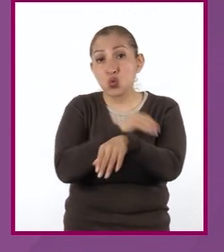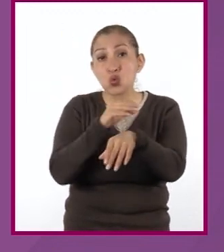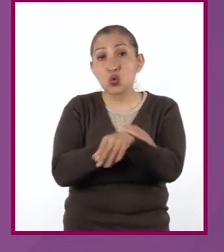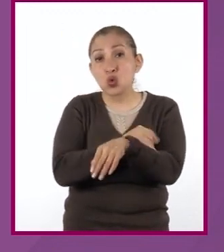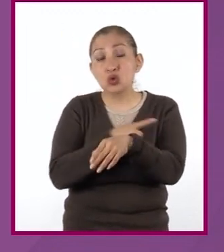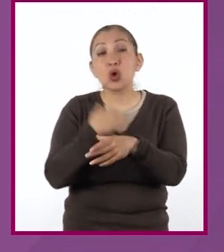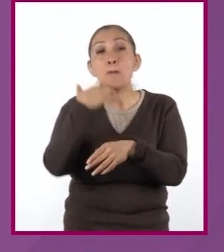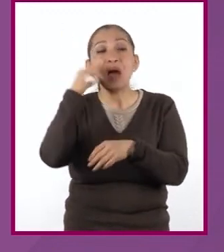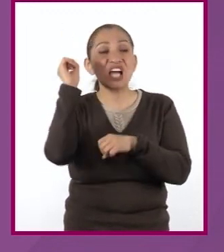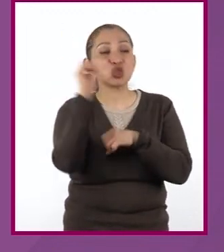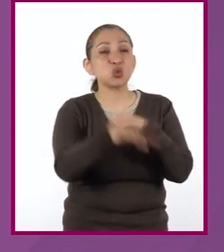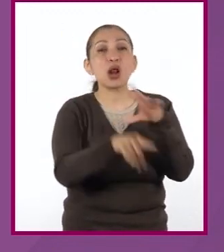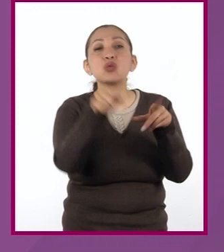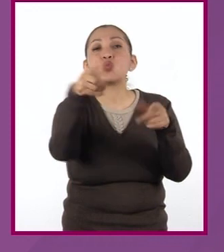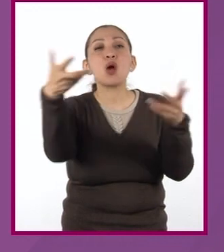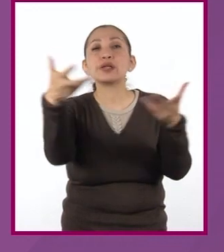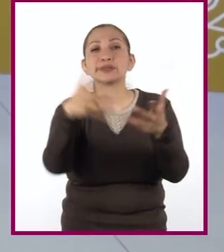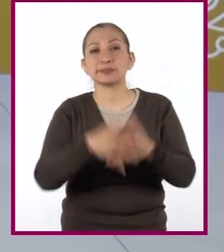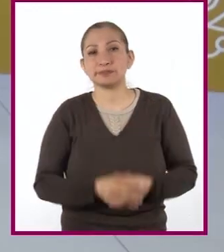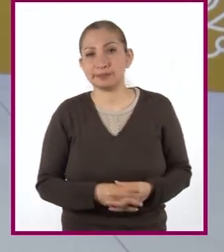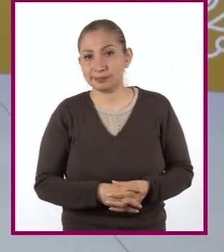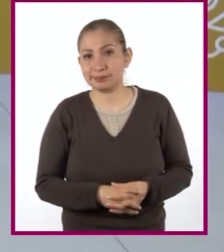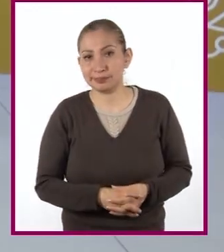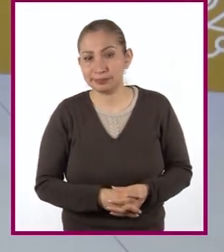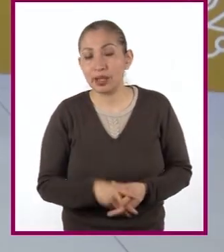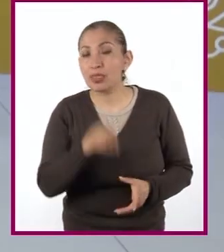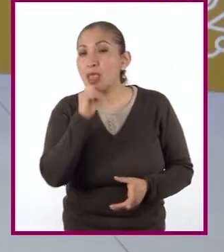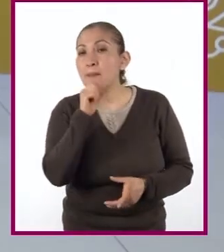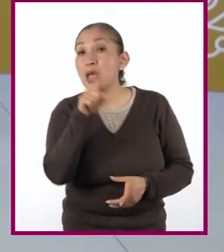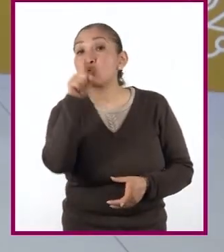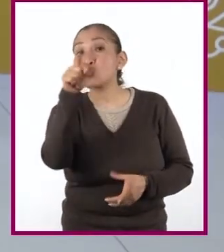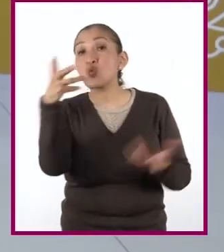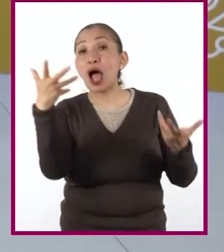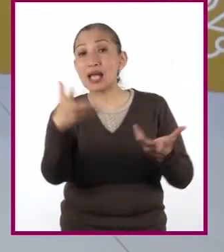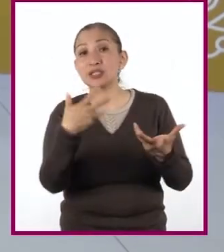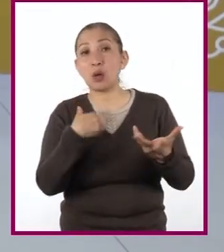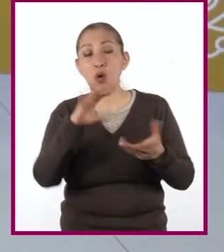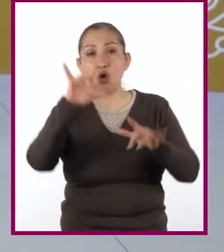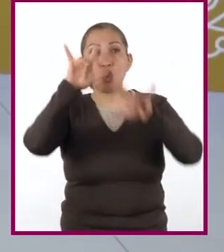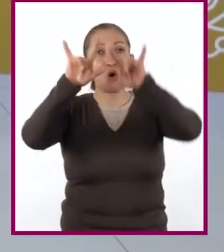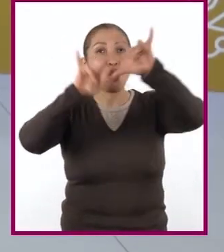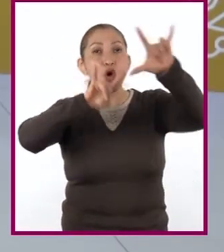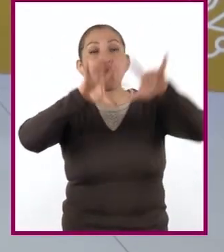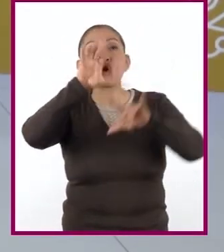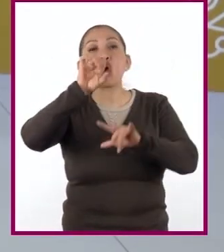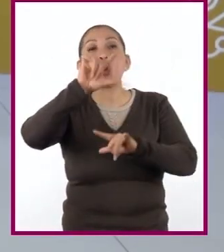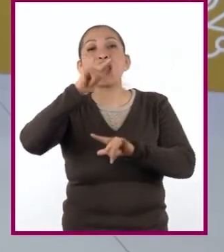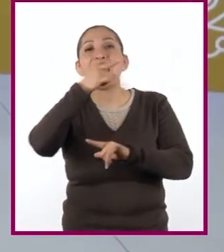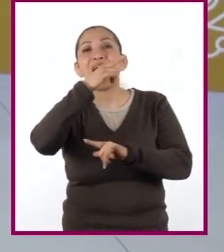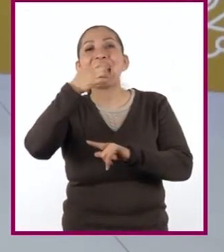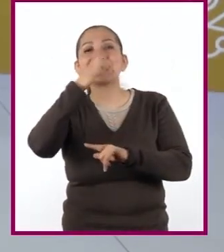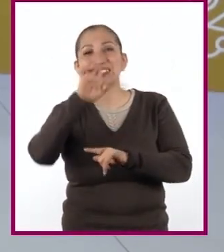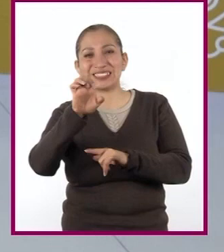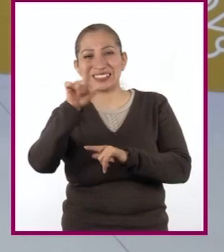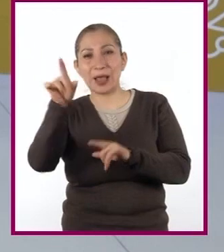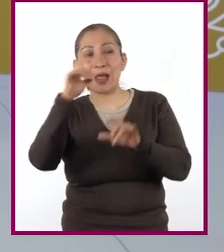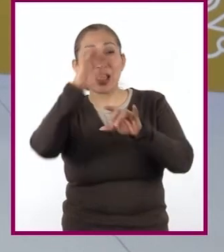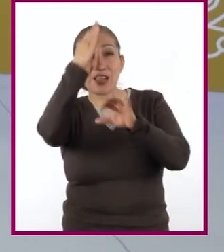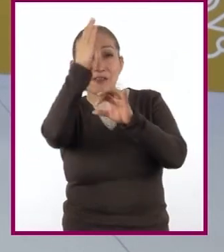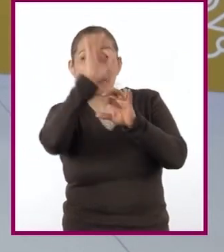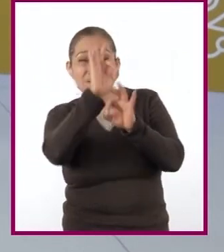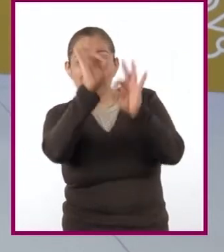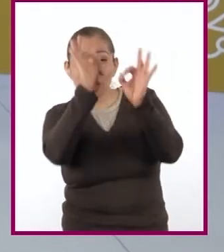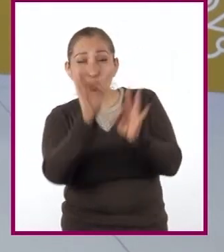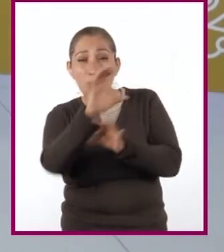cantidad de basura que producimos. También realicen un collage de imágenes referentes a las máquinas